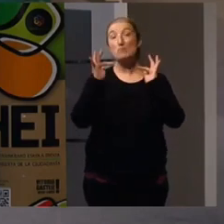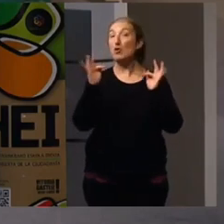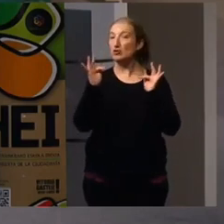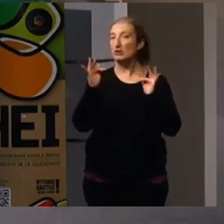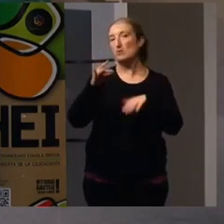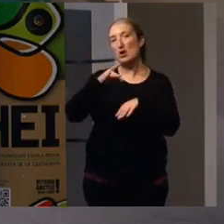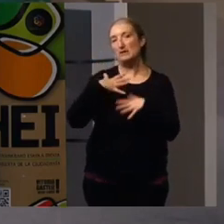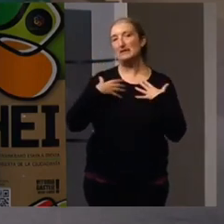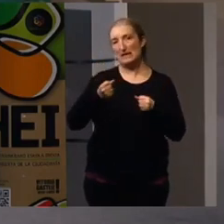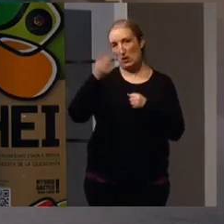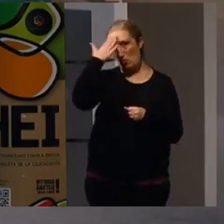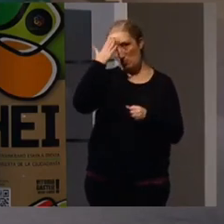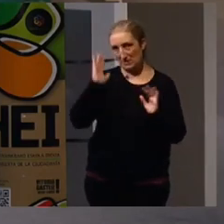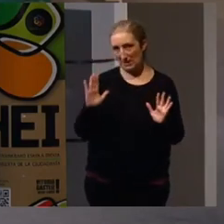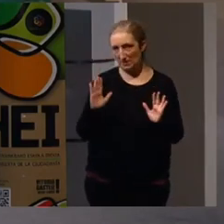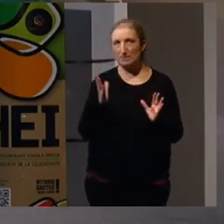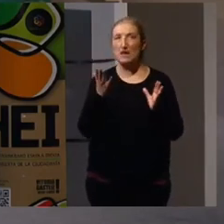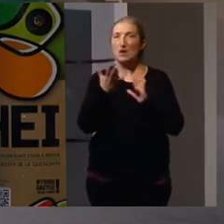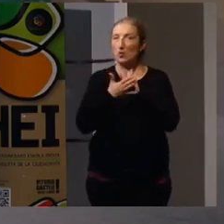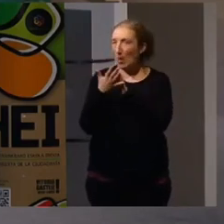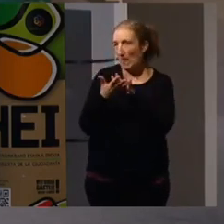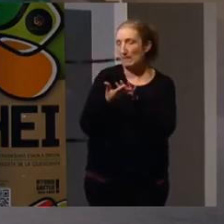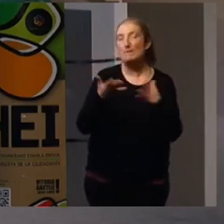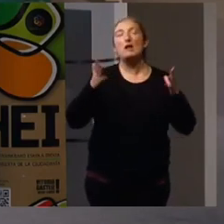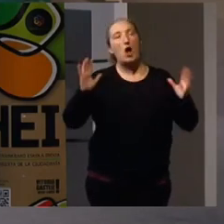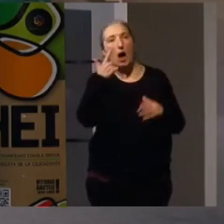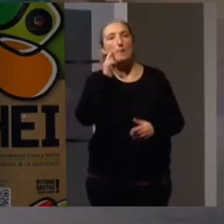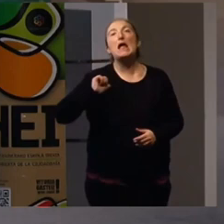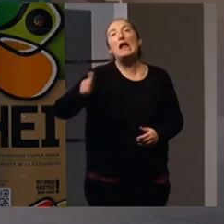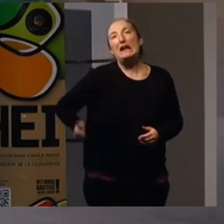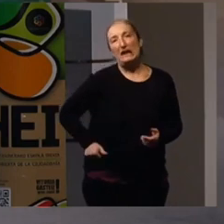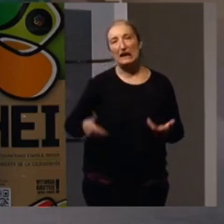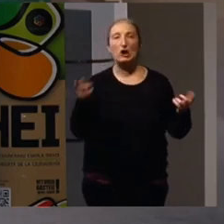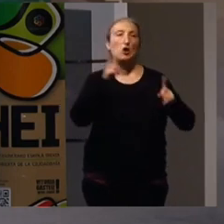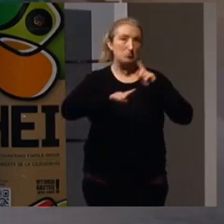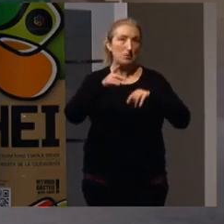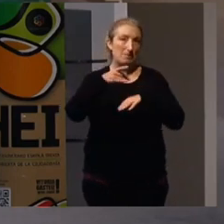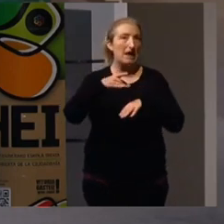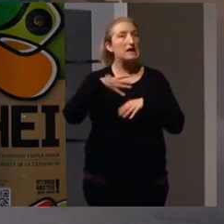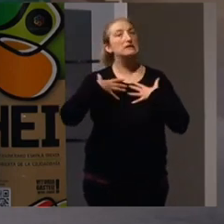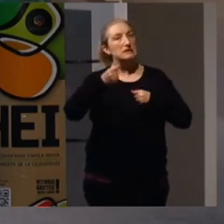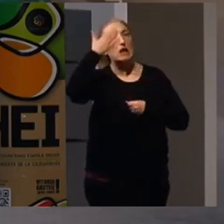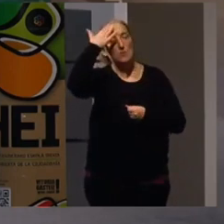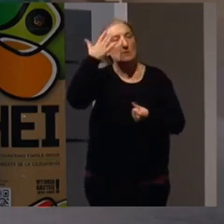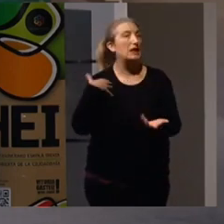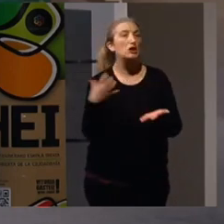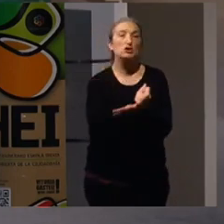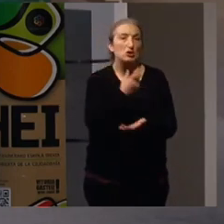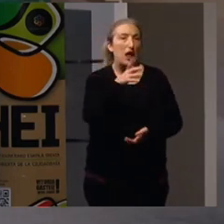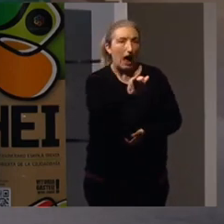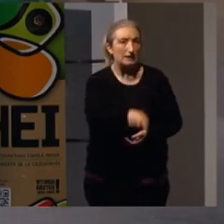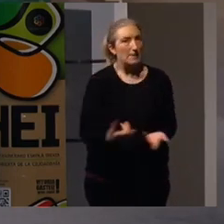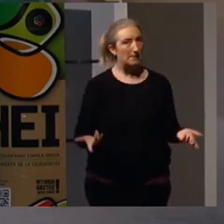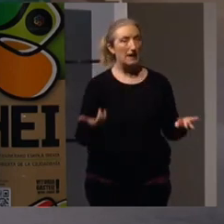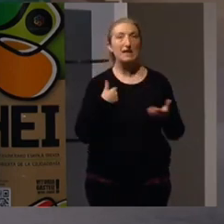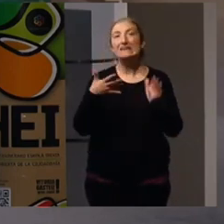mental. Claro, muchas veces cuando hablamos de esto dicen, oye, pero que los ricos pueden tener problemas de salud mental, que no todos los problemas de salud mental, no todo